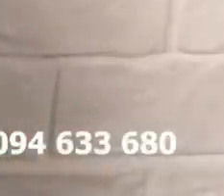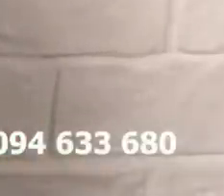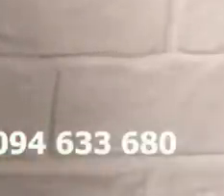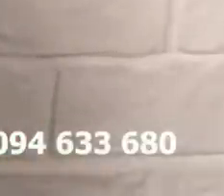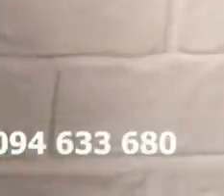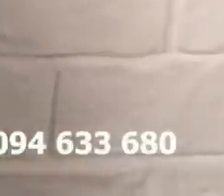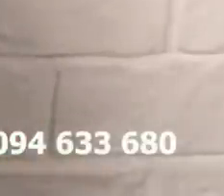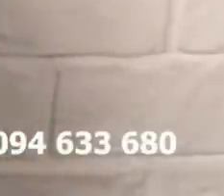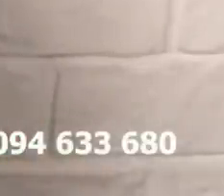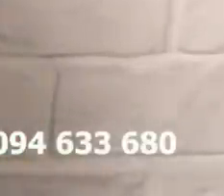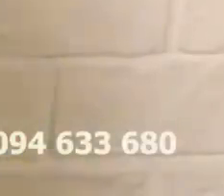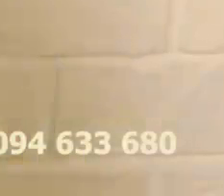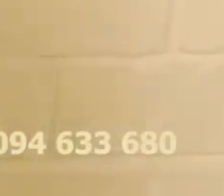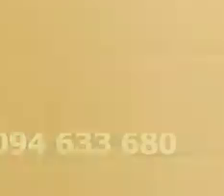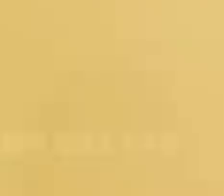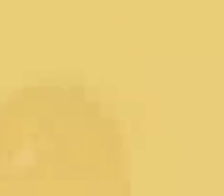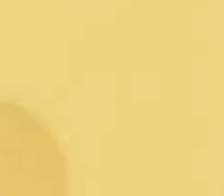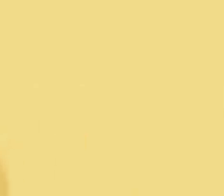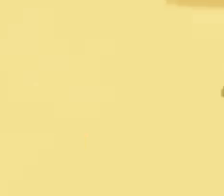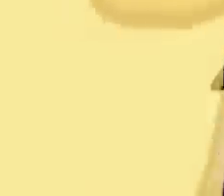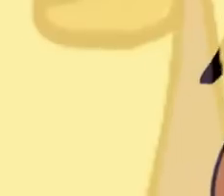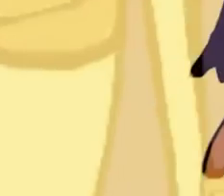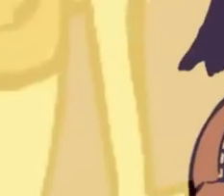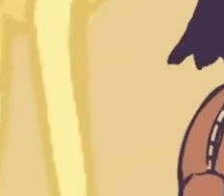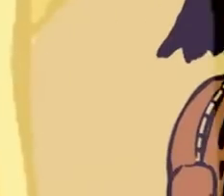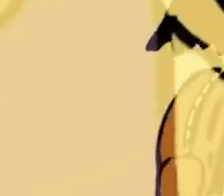todo queda en familia.